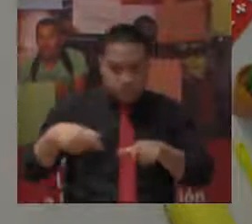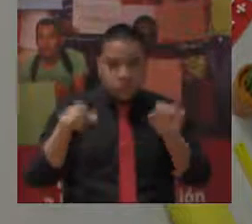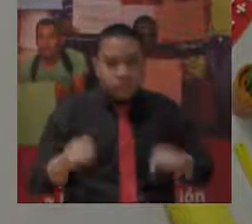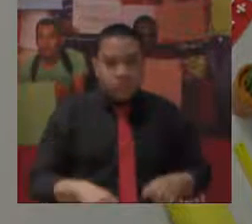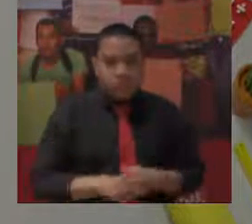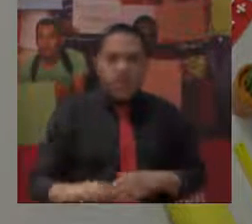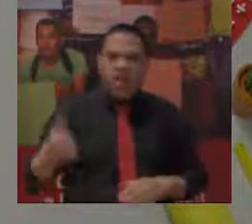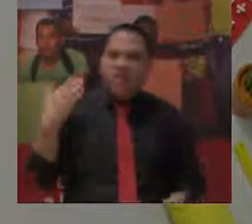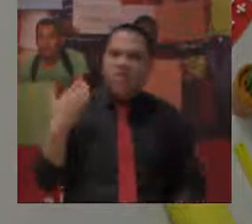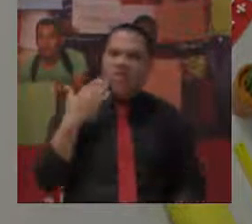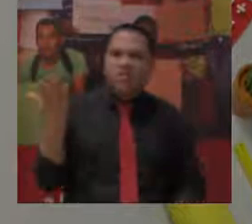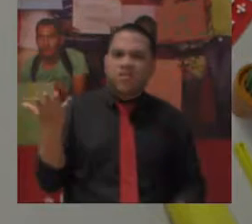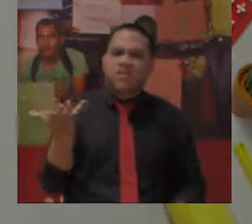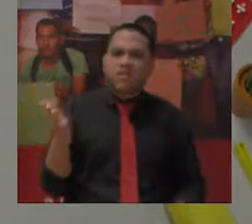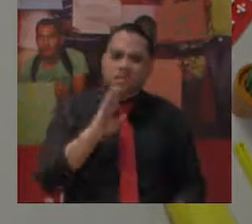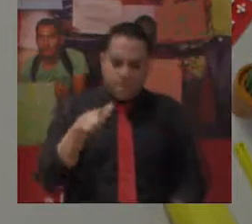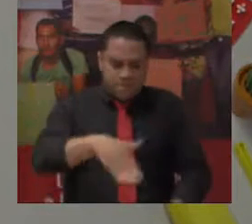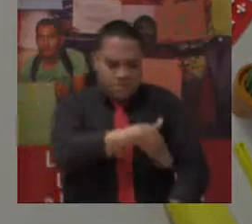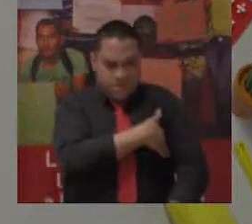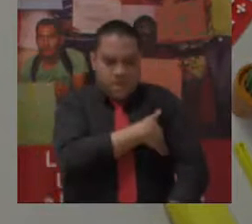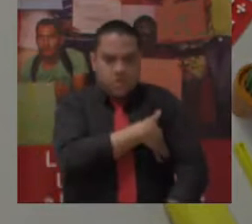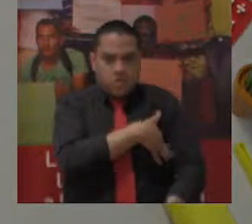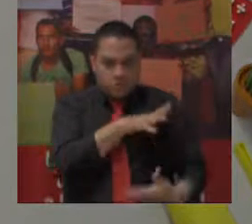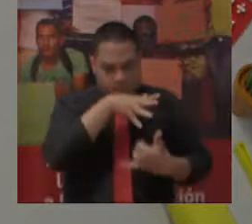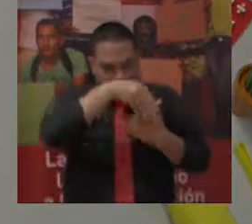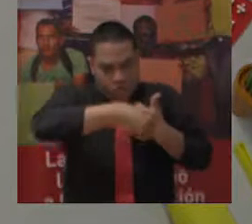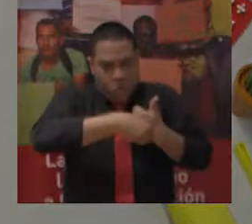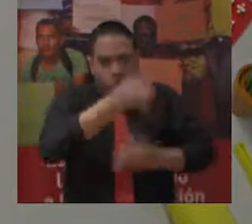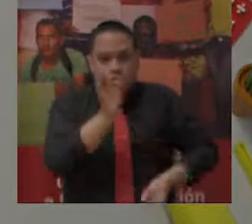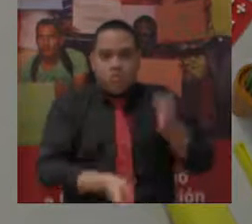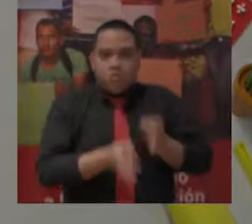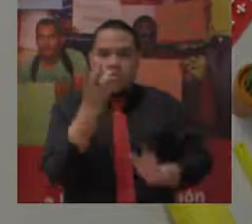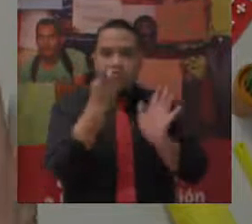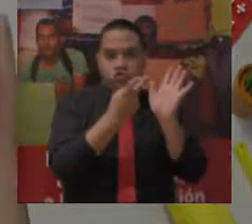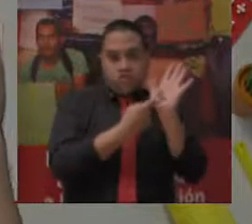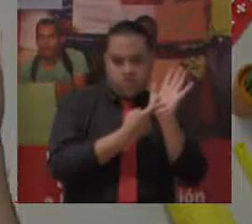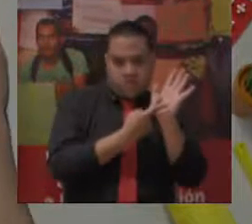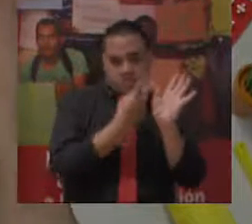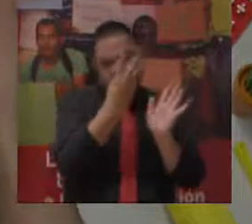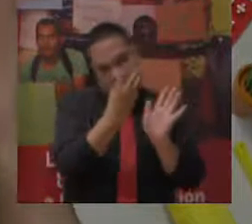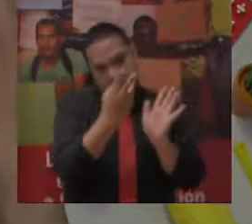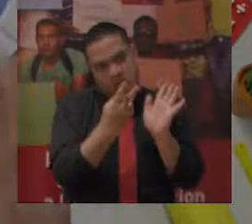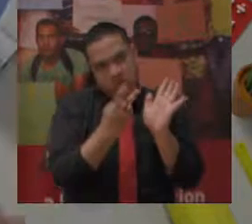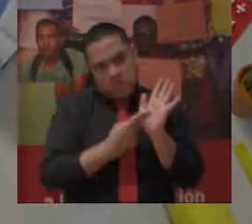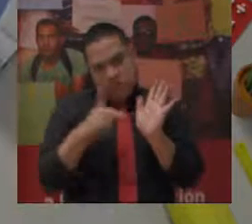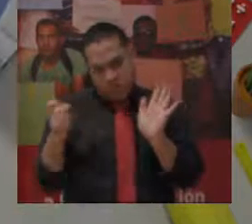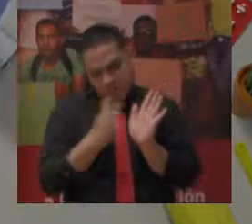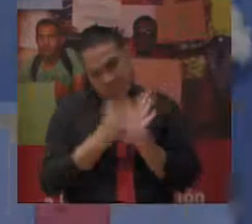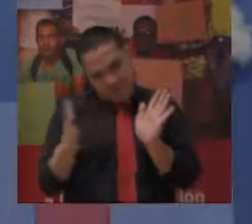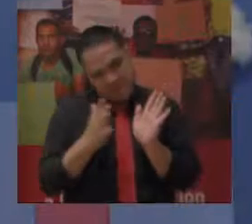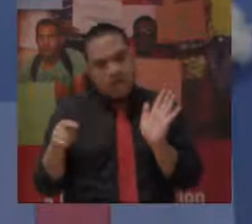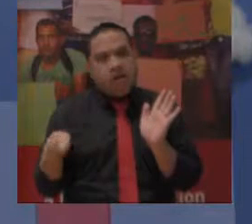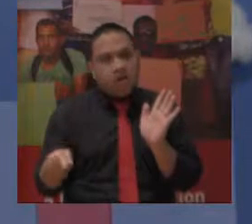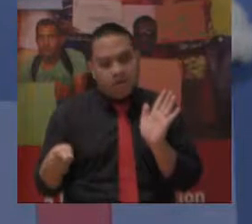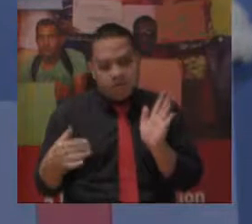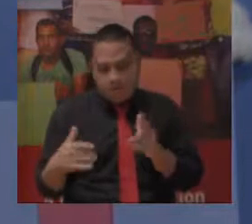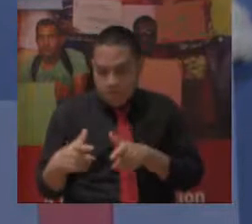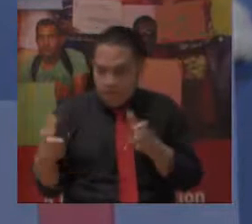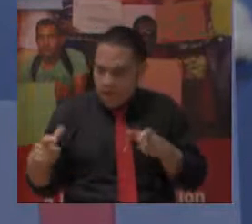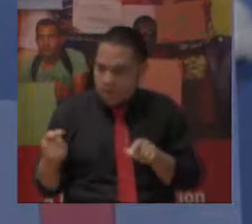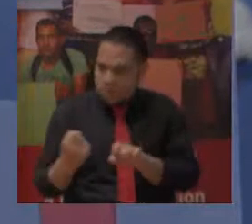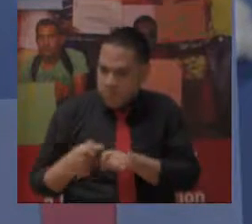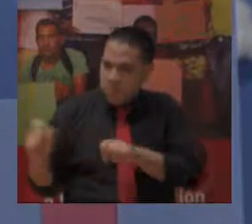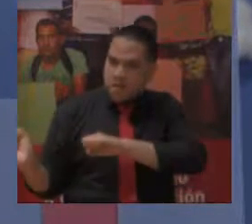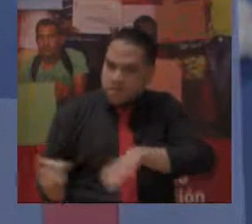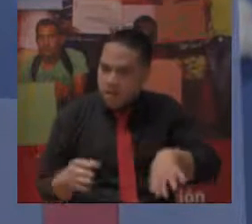que funcionó en el Ministerio de Interior y de Justicia entre 2003 y 2006. Cuando el número de desmovilizaciones creció, fue